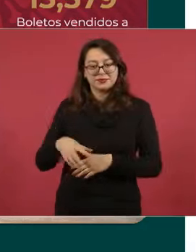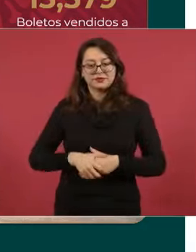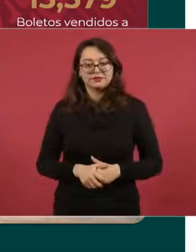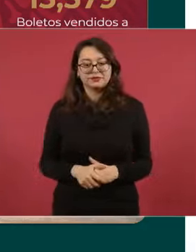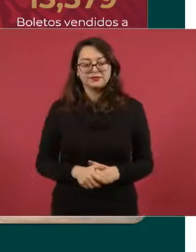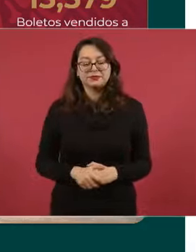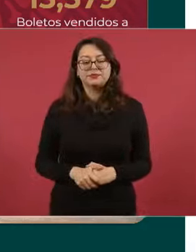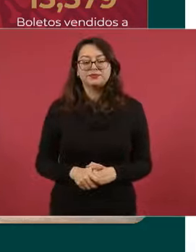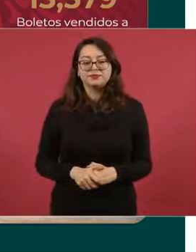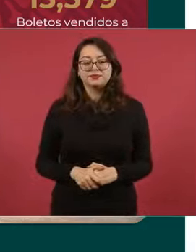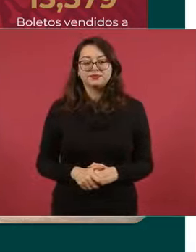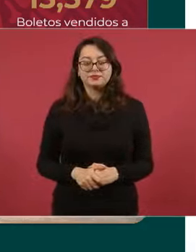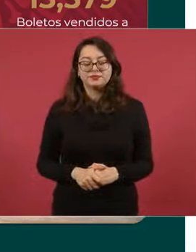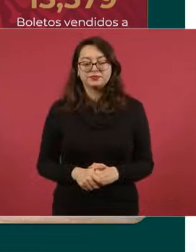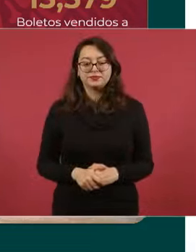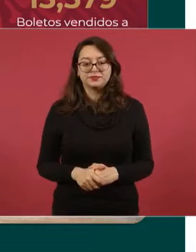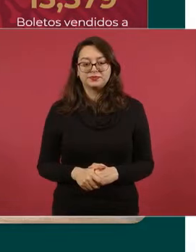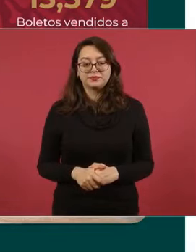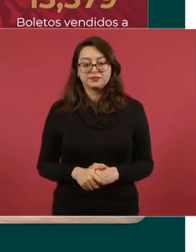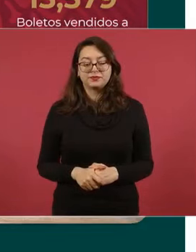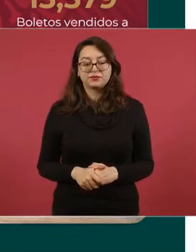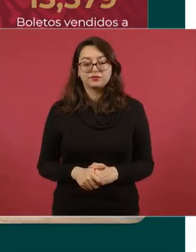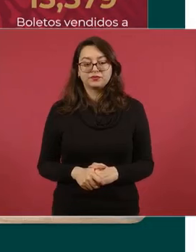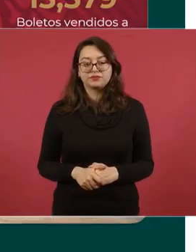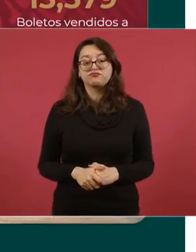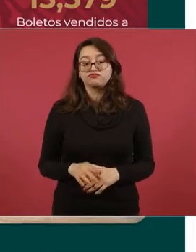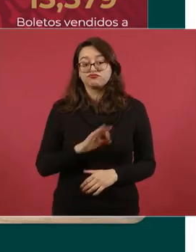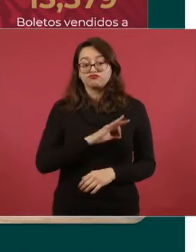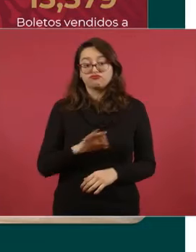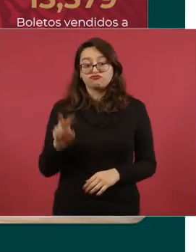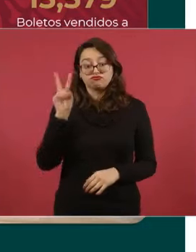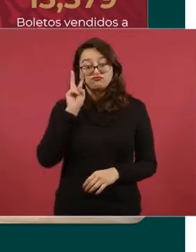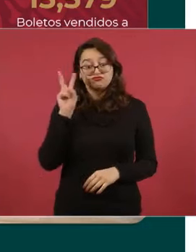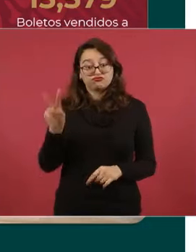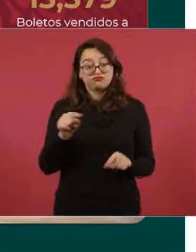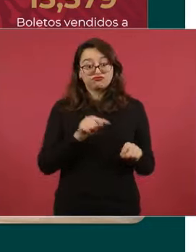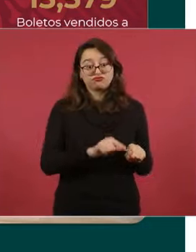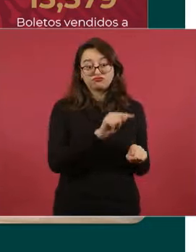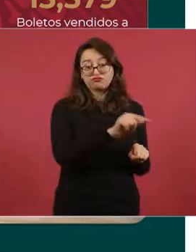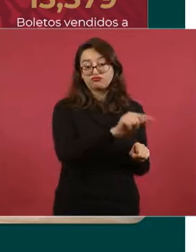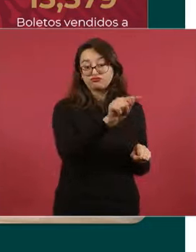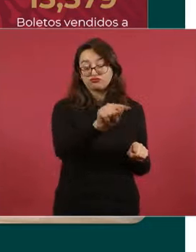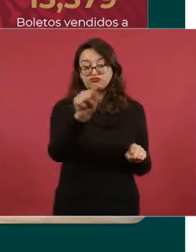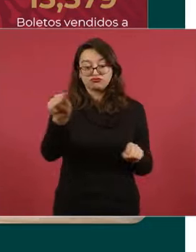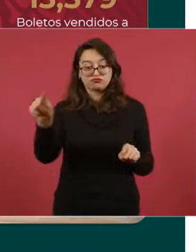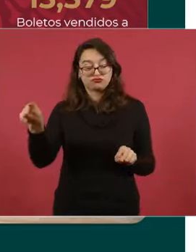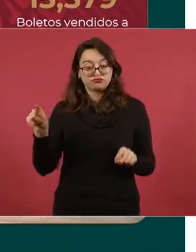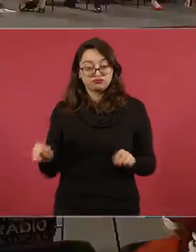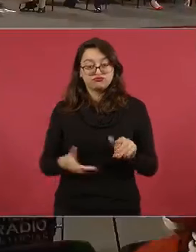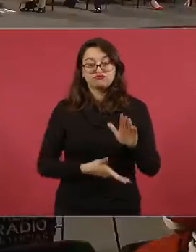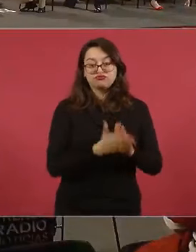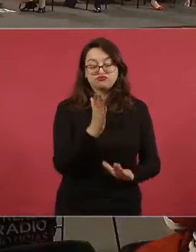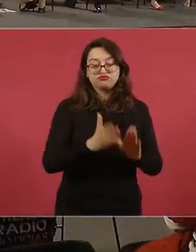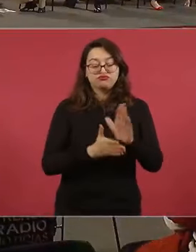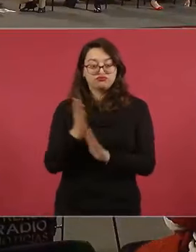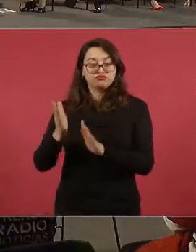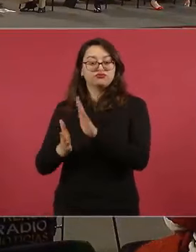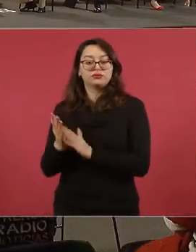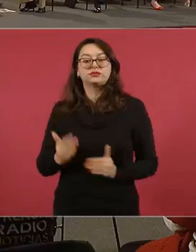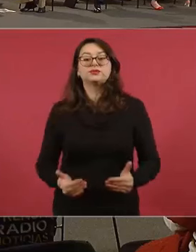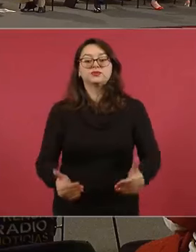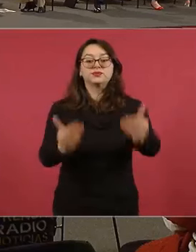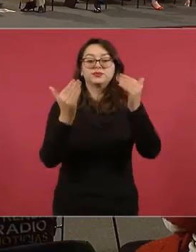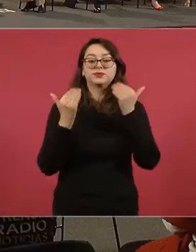con 1,522. La distribución ha sido como la ven ahí, son lugares de destino. En la siguiente, por favor. Los